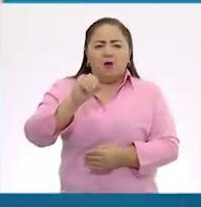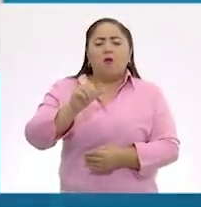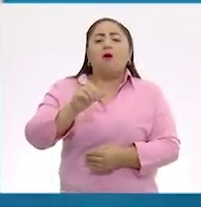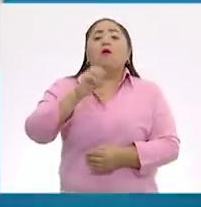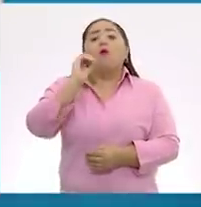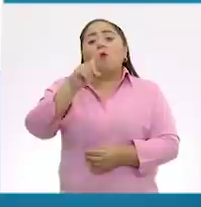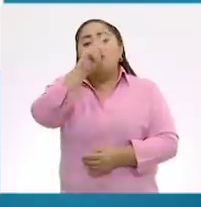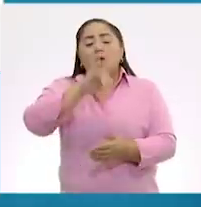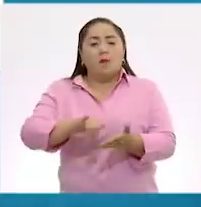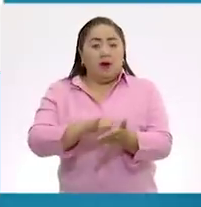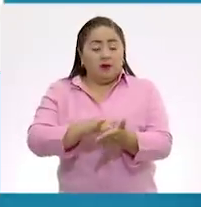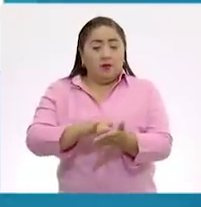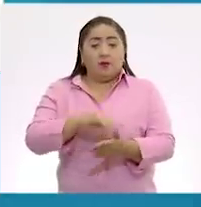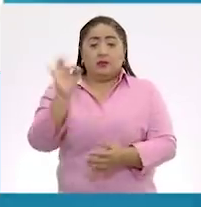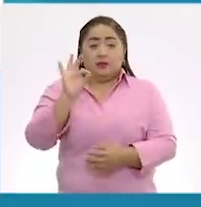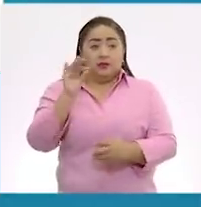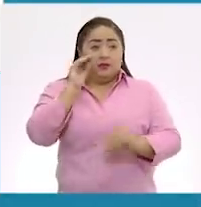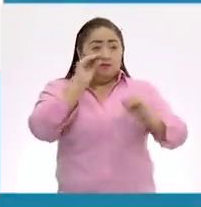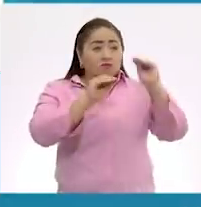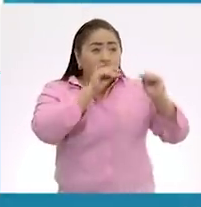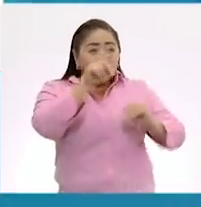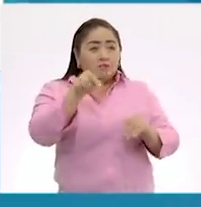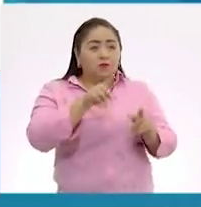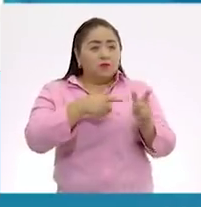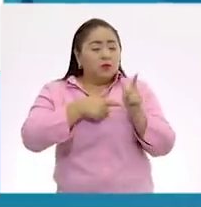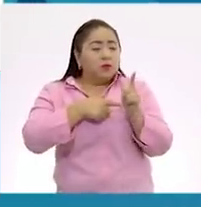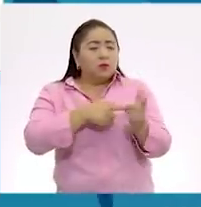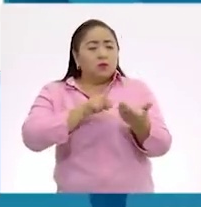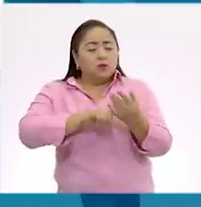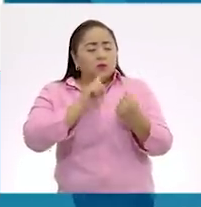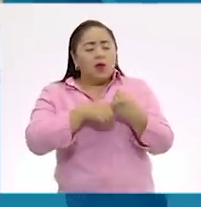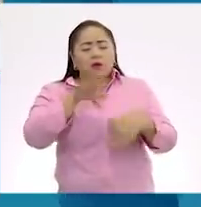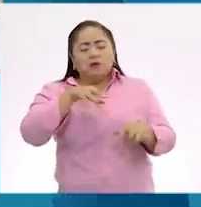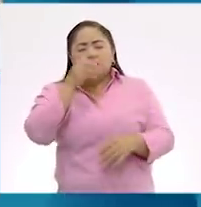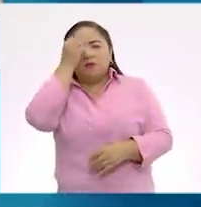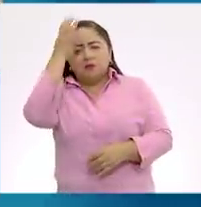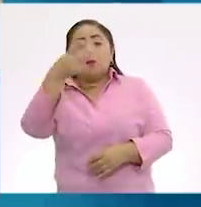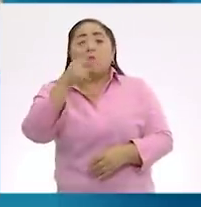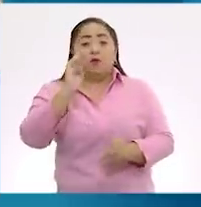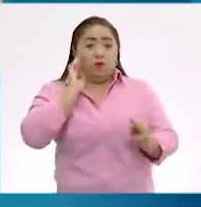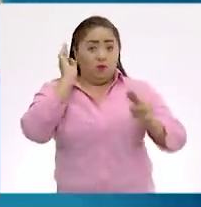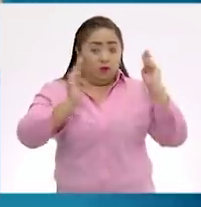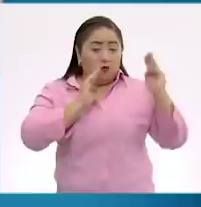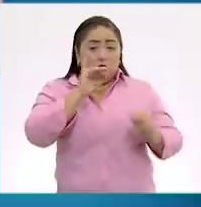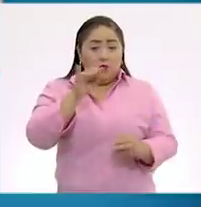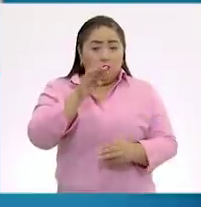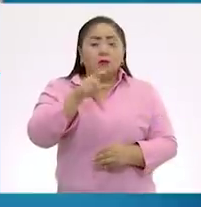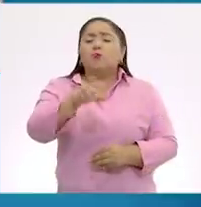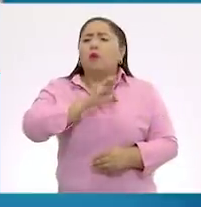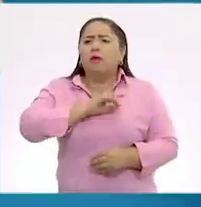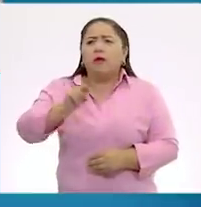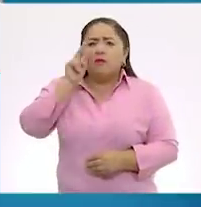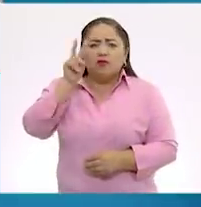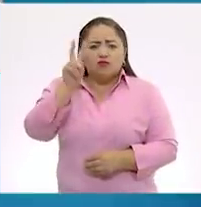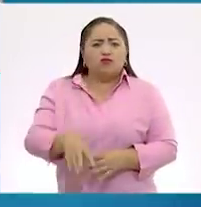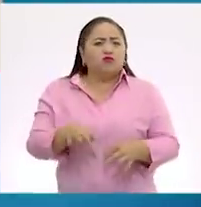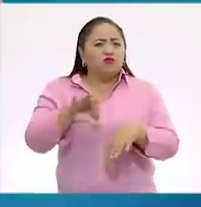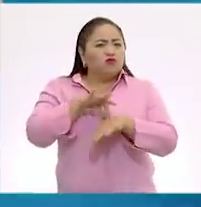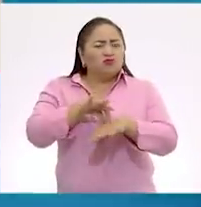Nueva York. Si la escultura Sol Rojo permanece oculta y en el olvido, en el Museo Jumex podrás ver la maqueta